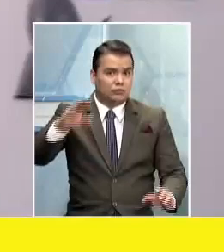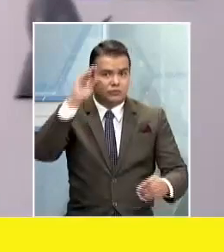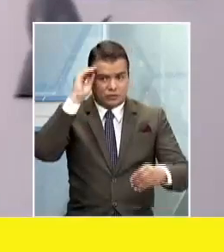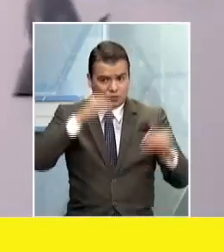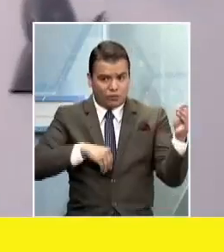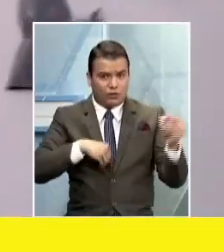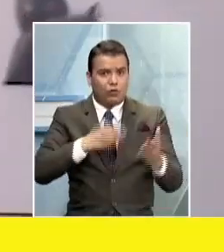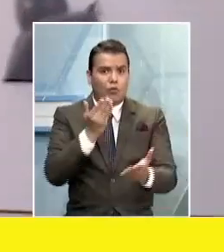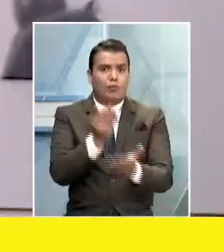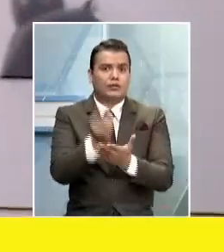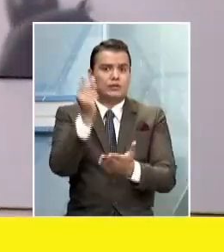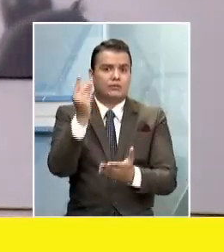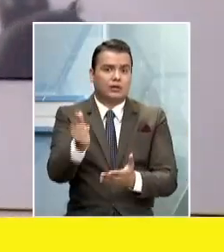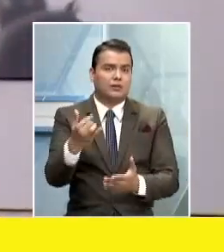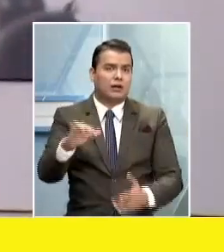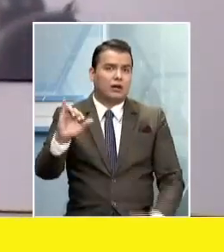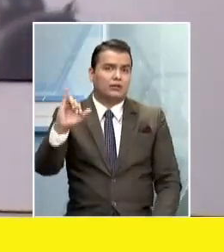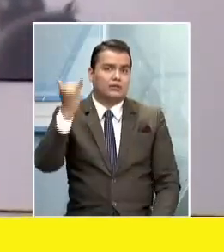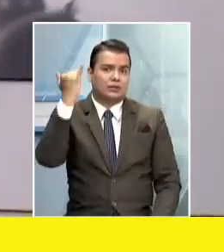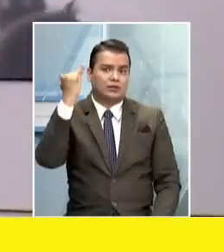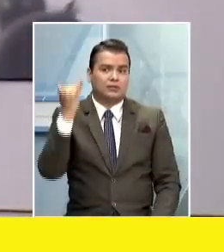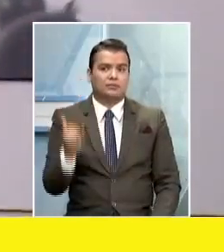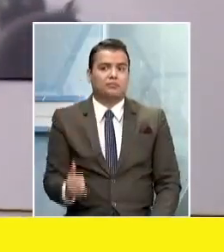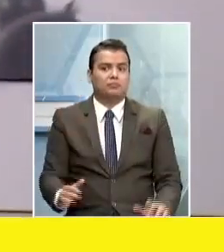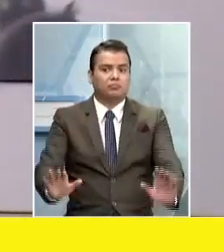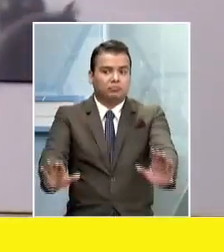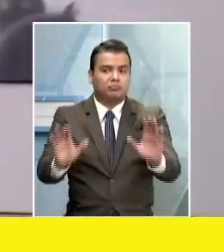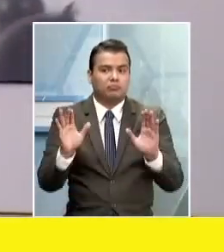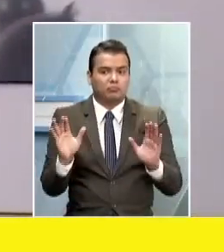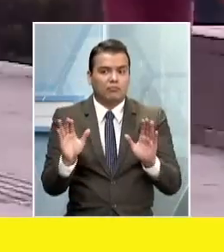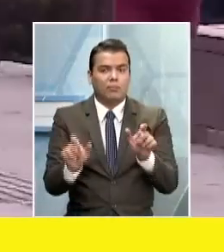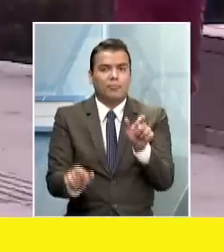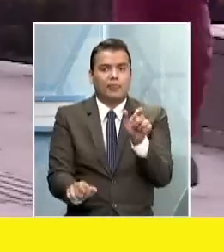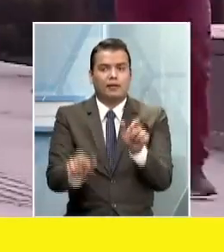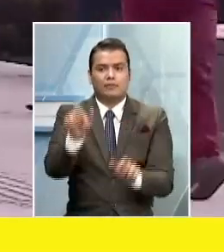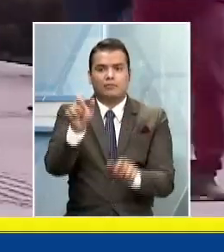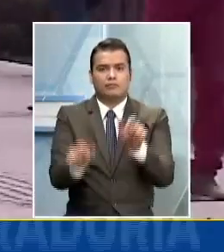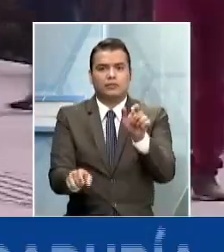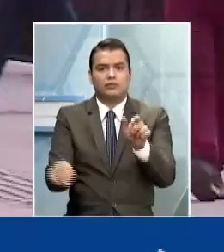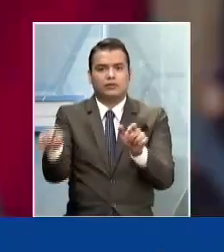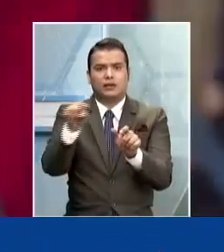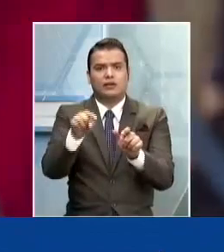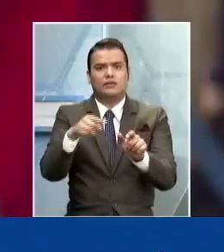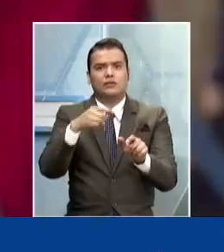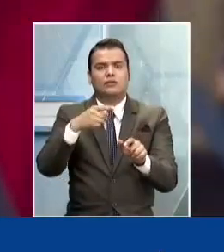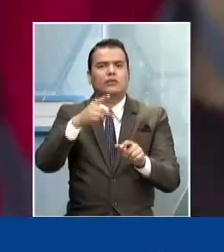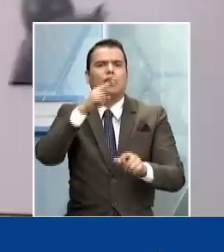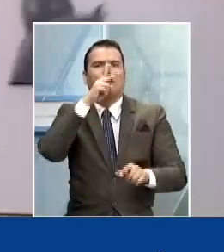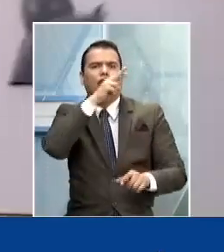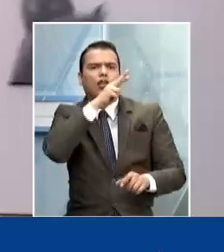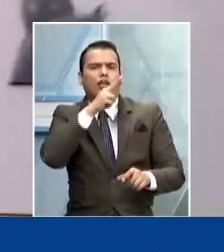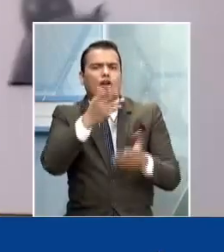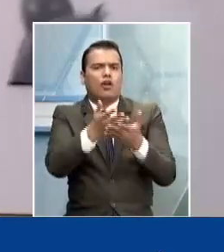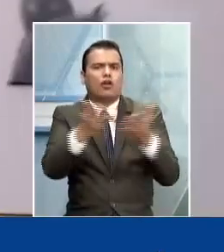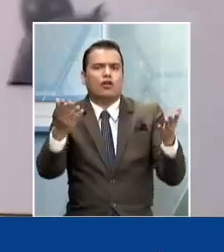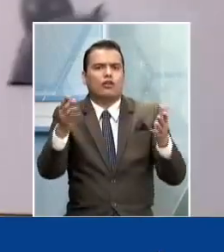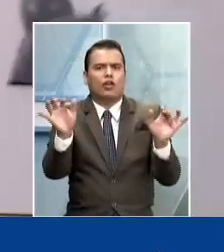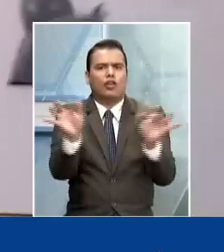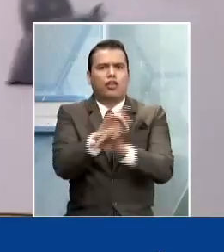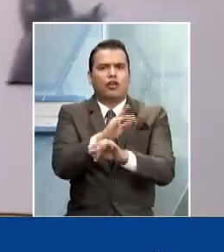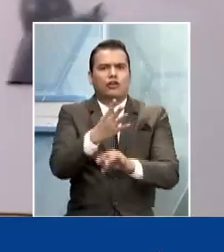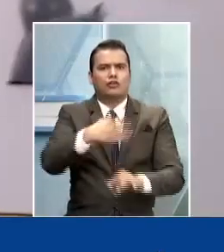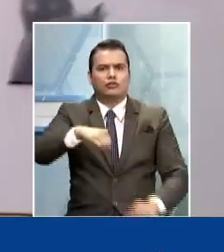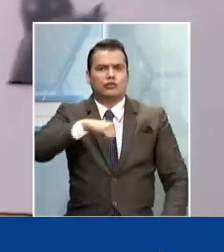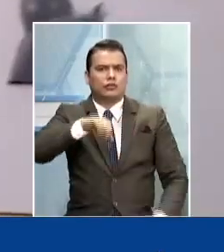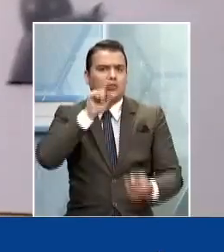revocatoria. Pero yo pienso que la gente no tiene que mentir para la conquista de sus derechos. Si algo